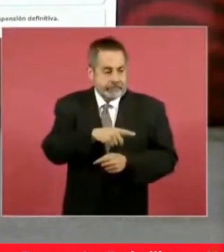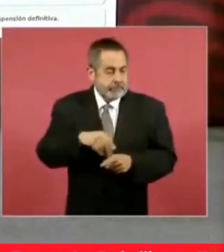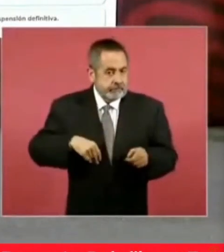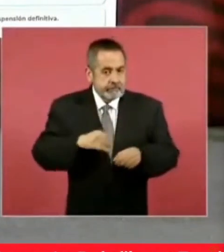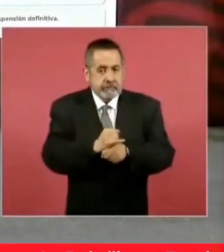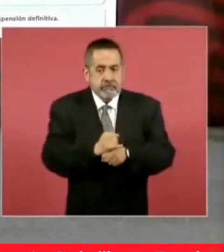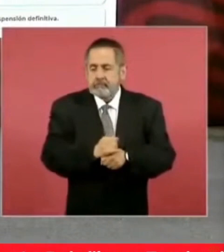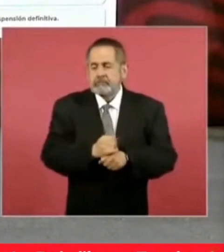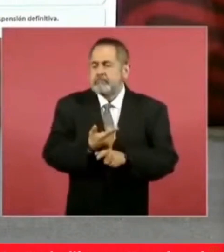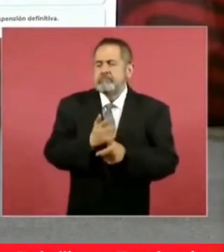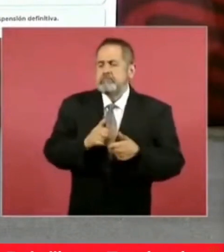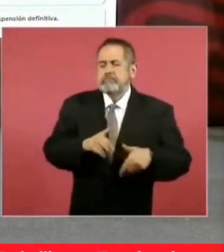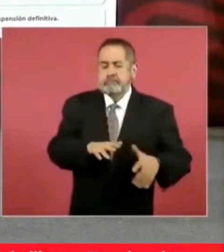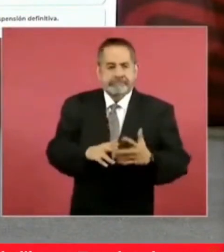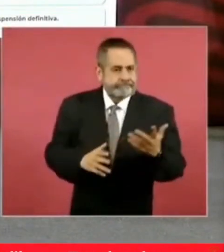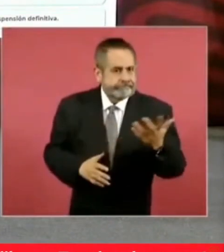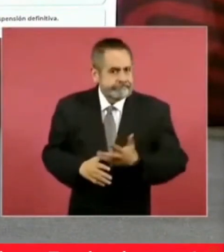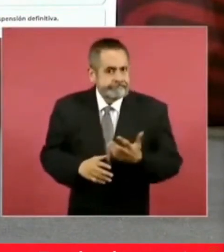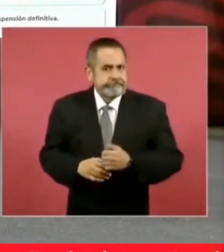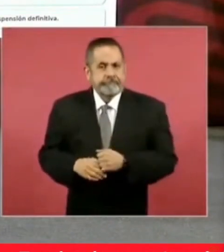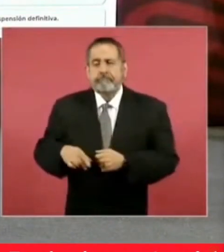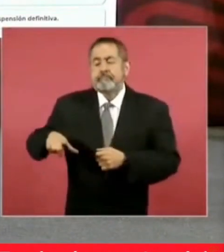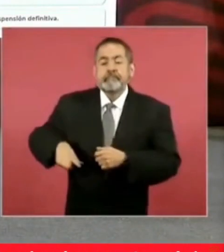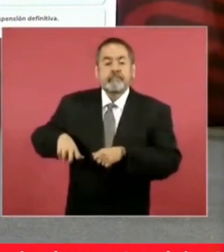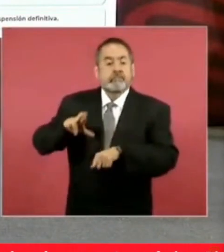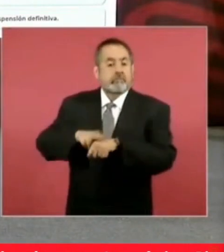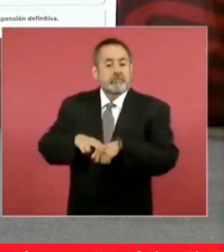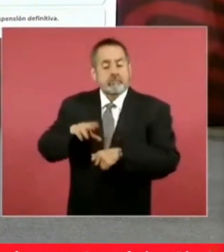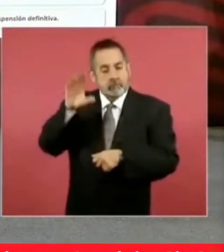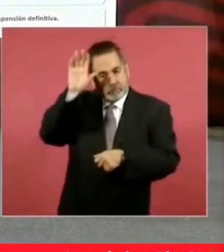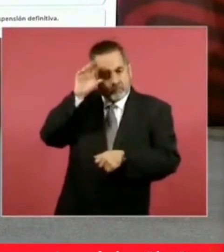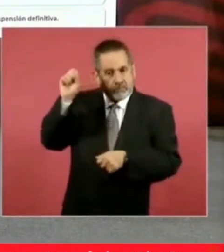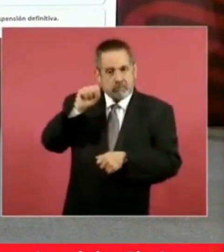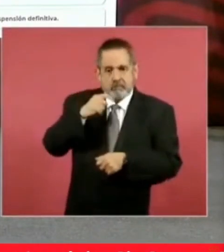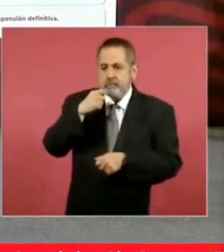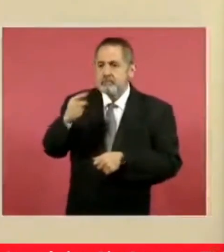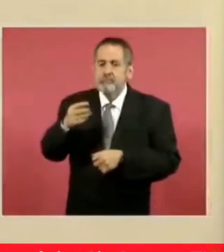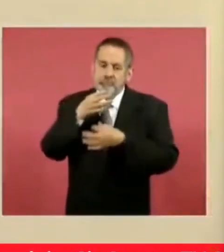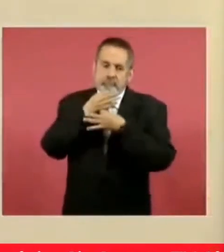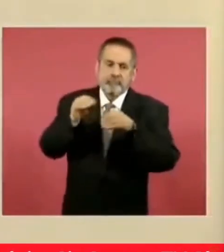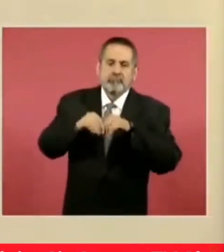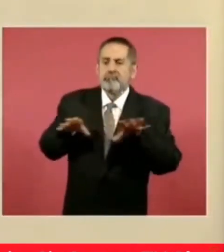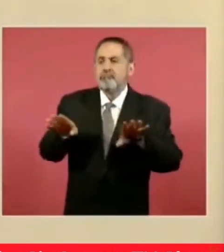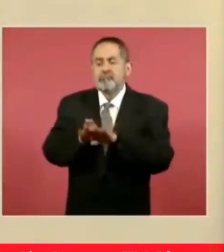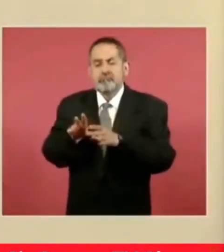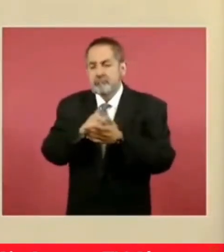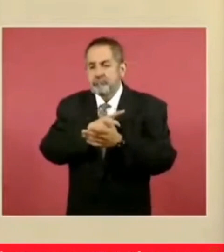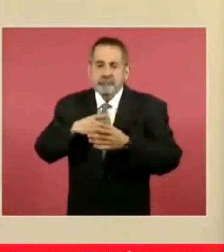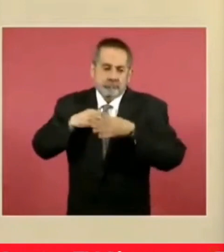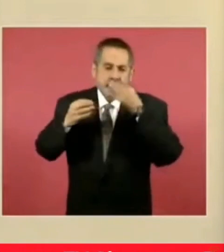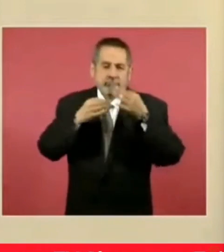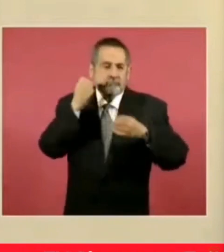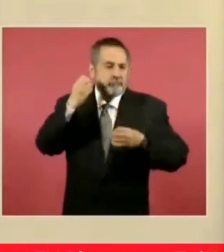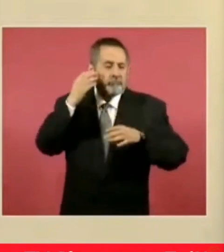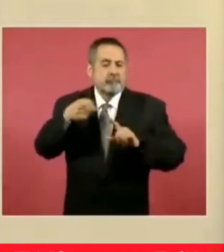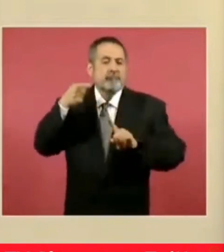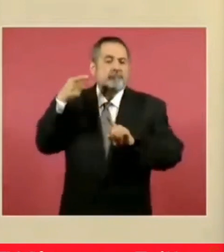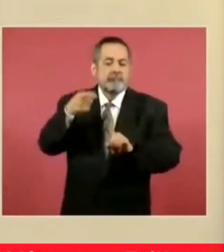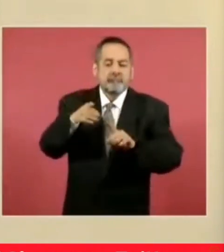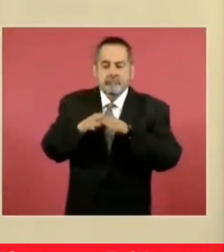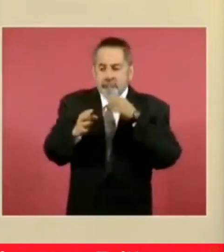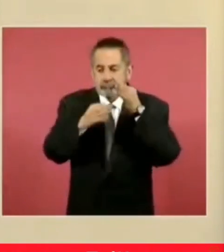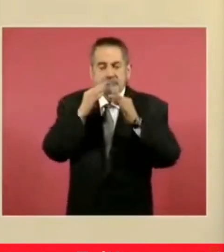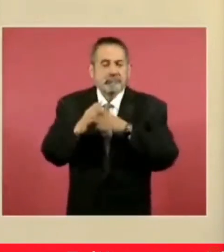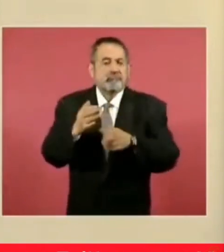que el Gobernador constitucional del Estado de Morelos se abstenga de emitir comunicados o celebrar conferencias de prensa con el objeto de divulgar